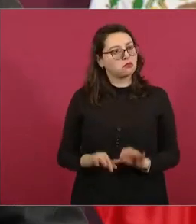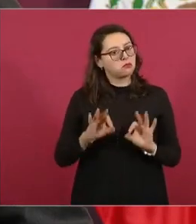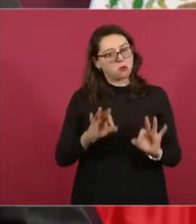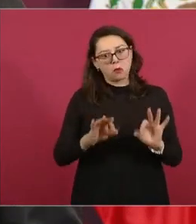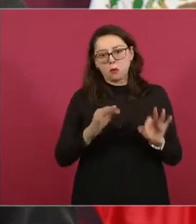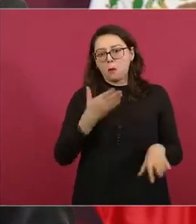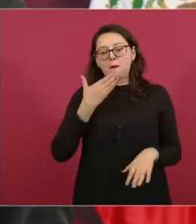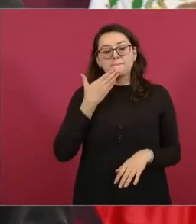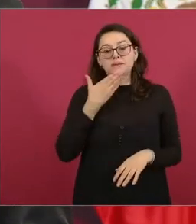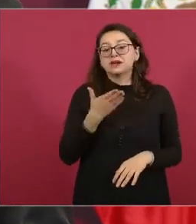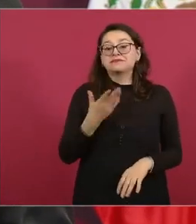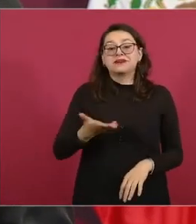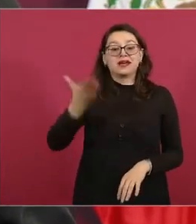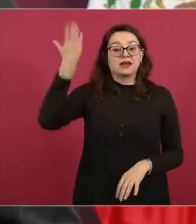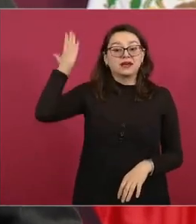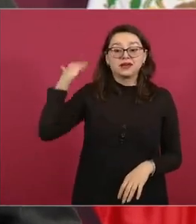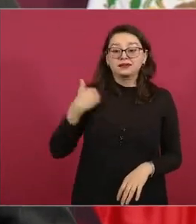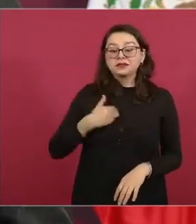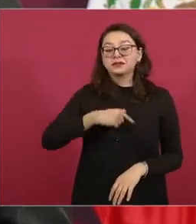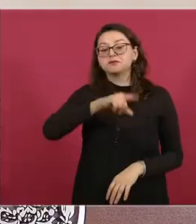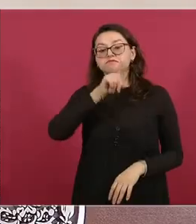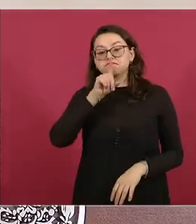antes, nada.